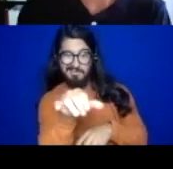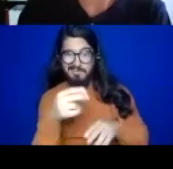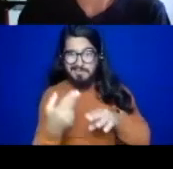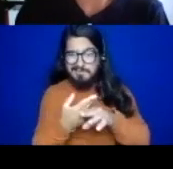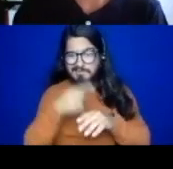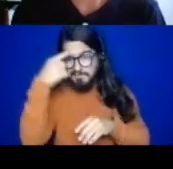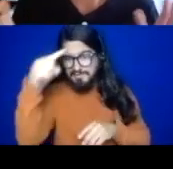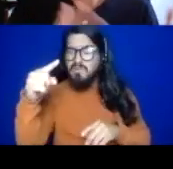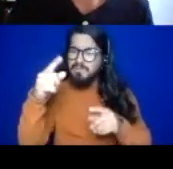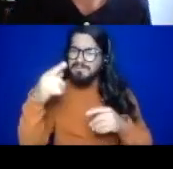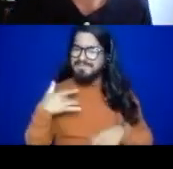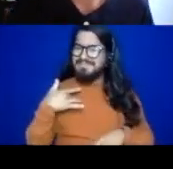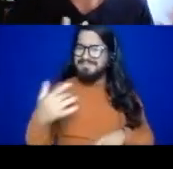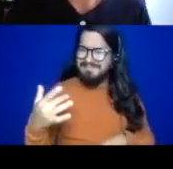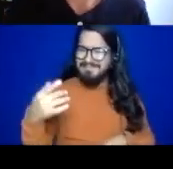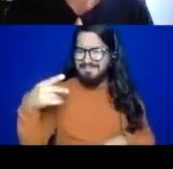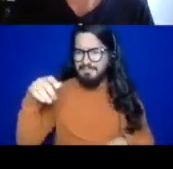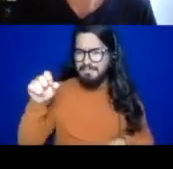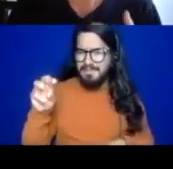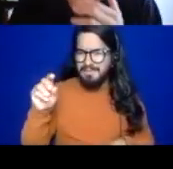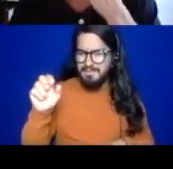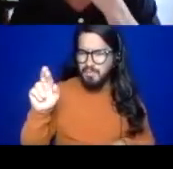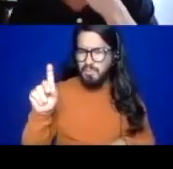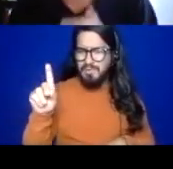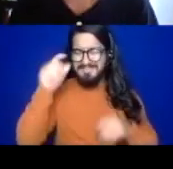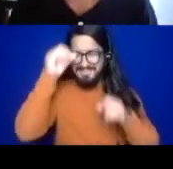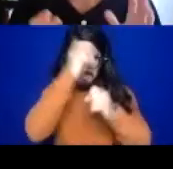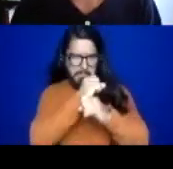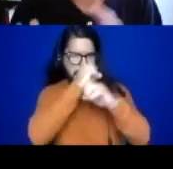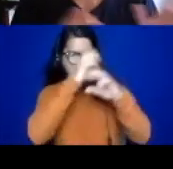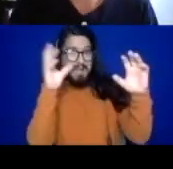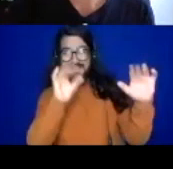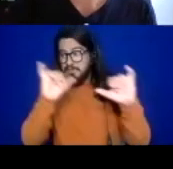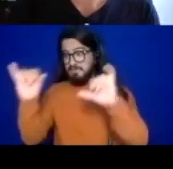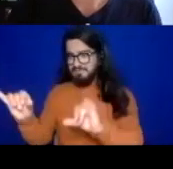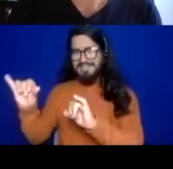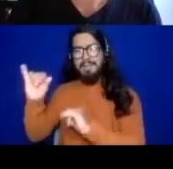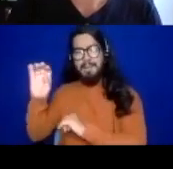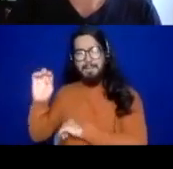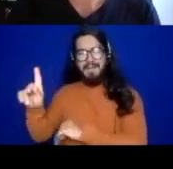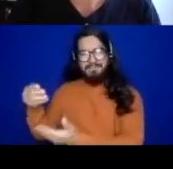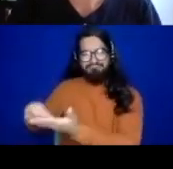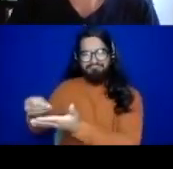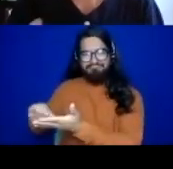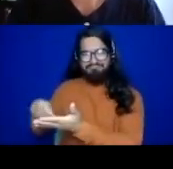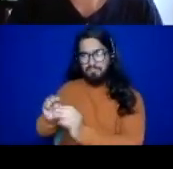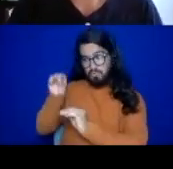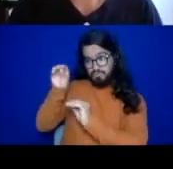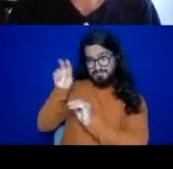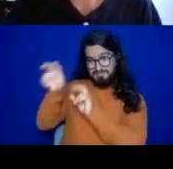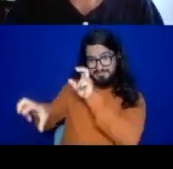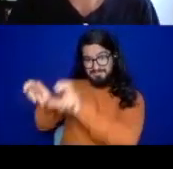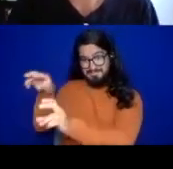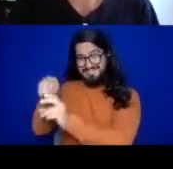Y manejar las contraseñas, lo usas de la misma forma que usamos un banco para el dinero. Tú pones tu dinero en